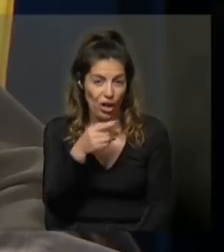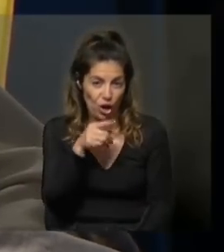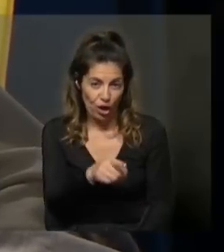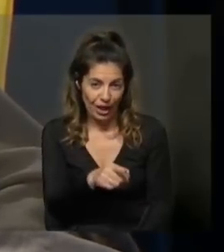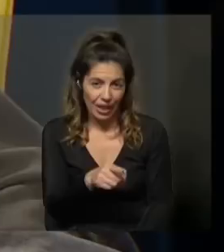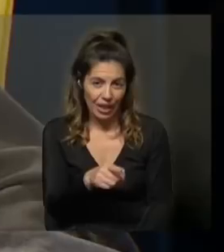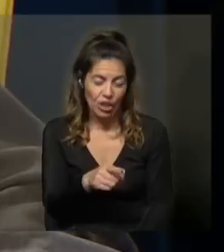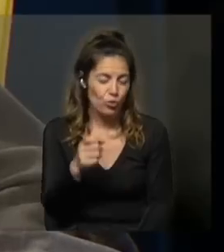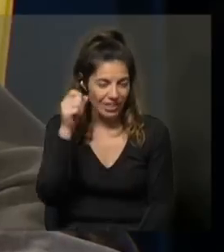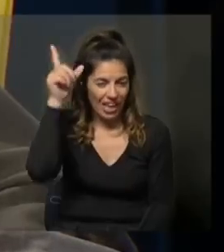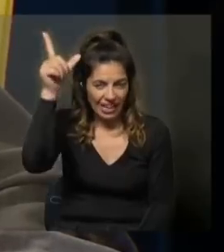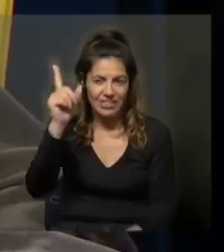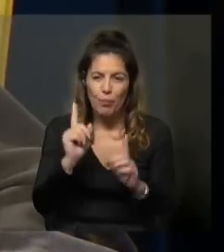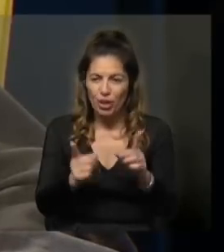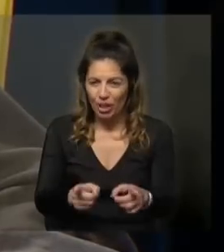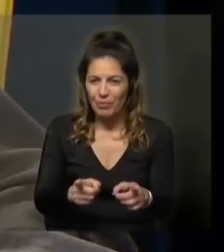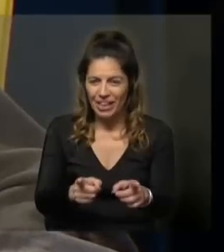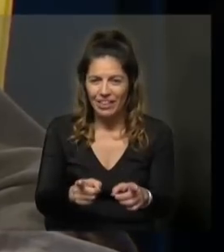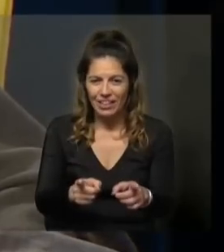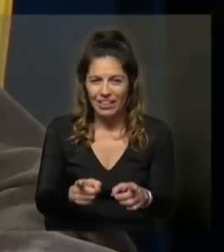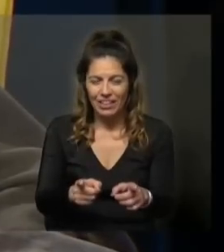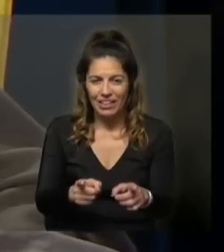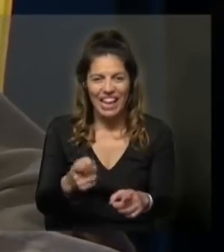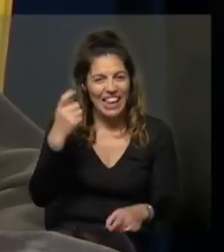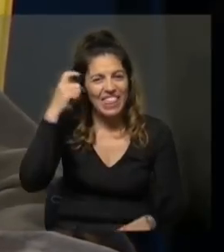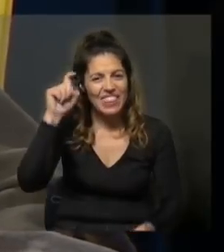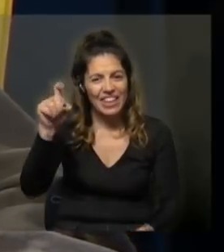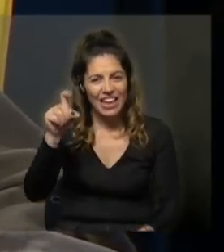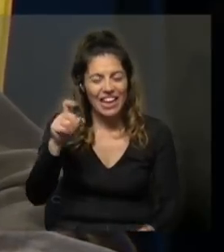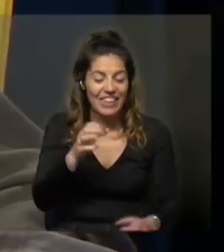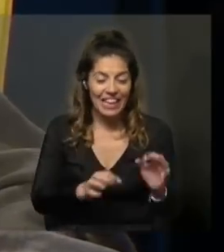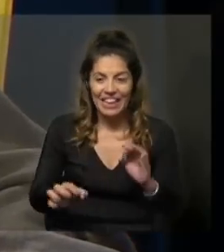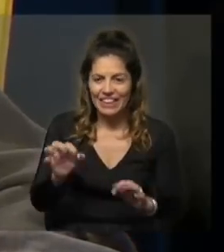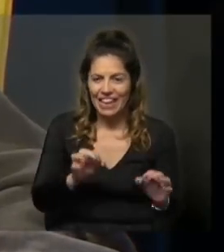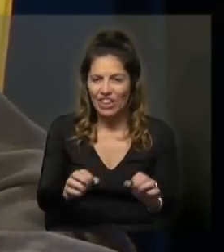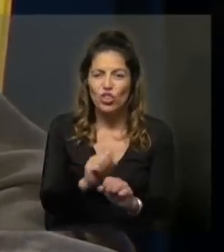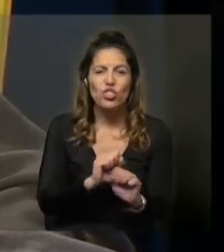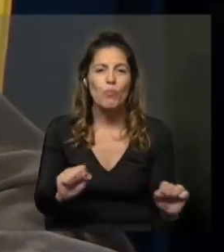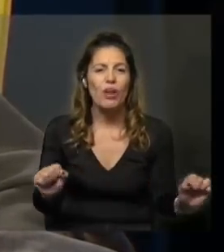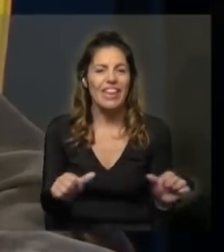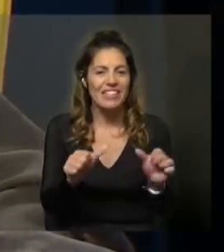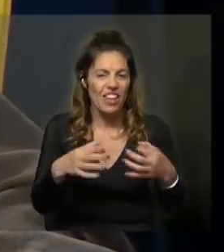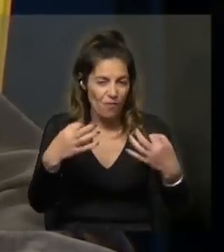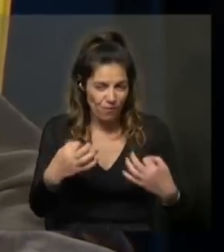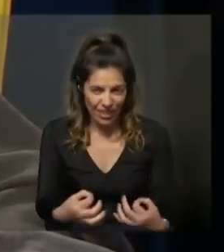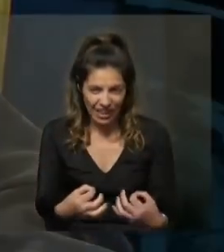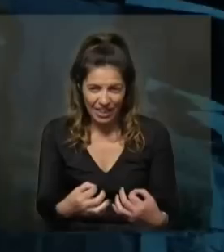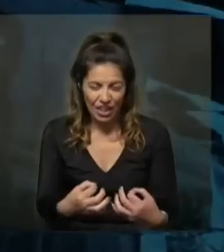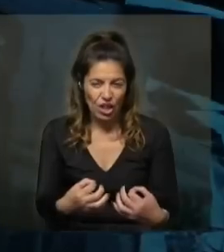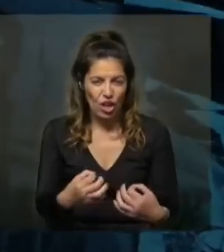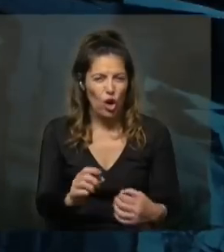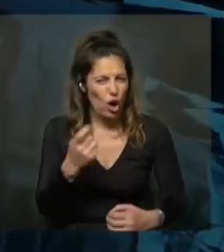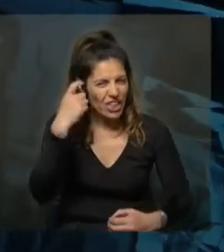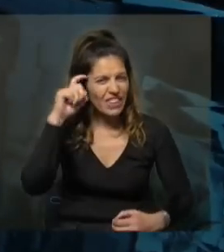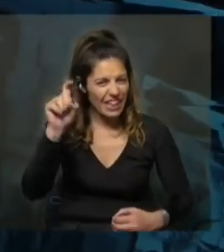parte de como decía de su inteligencia fue fue la idea de que el teatro se puede hacer bien Con principios claro